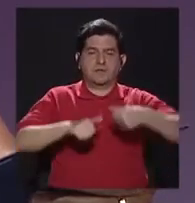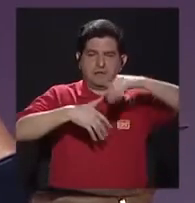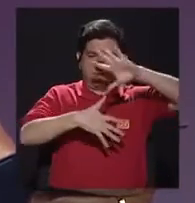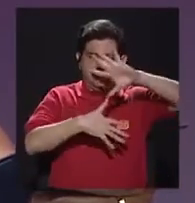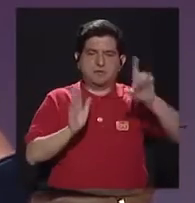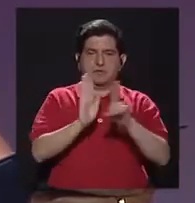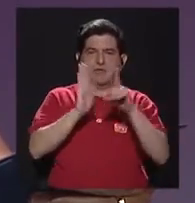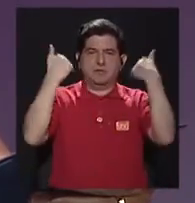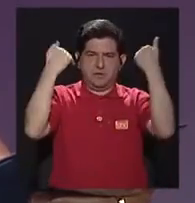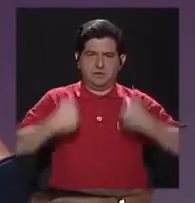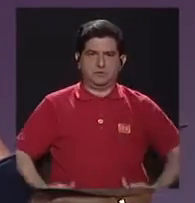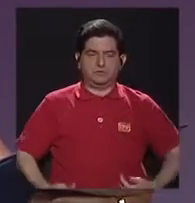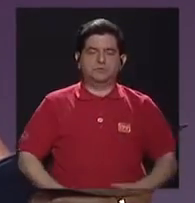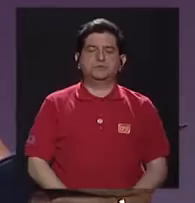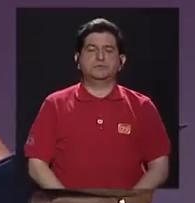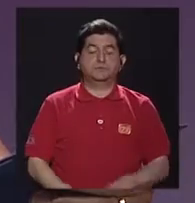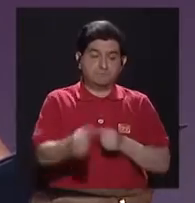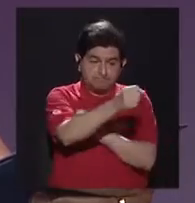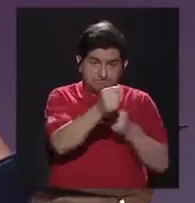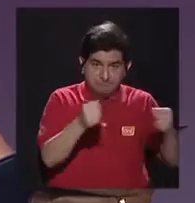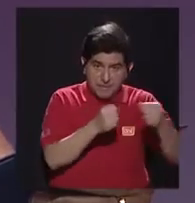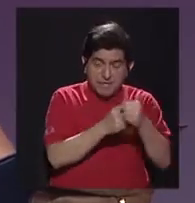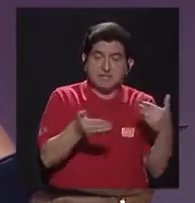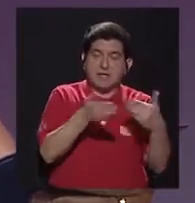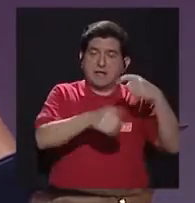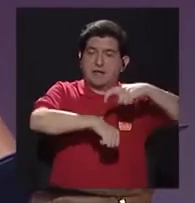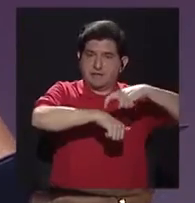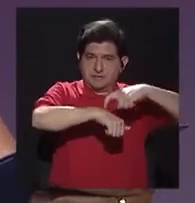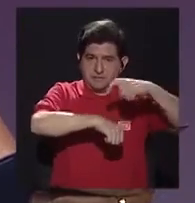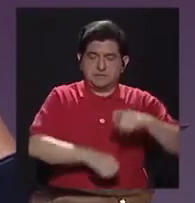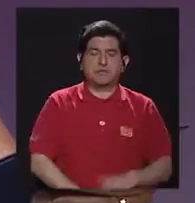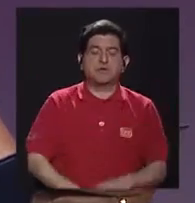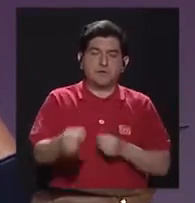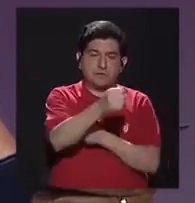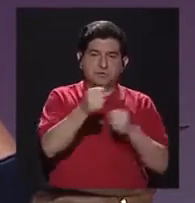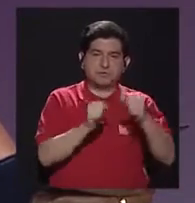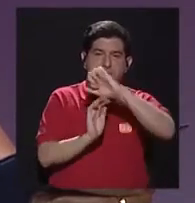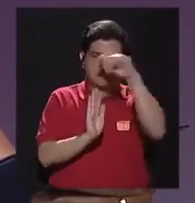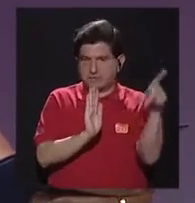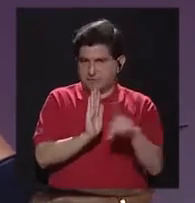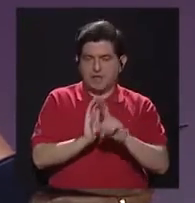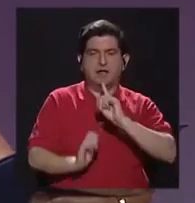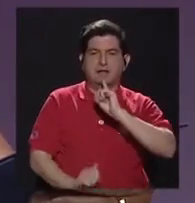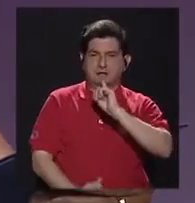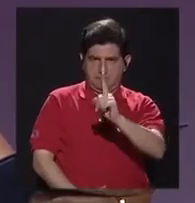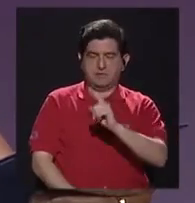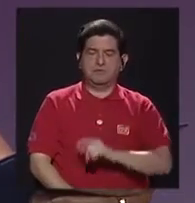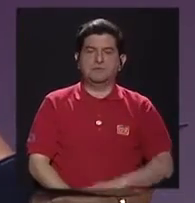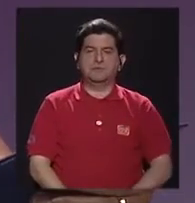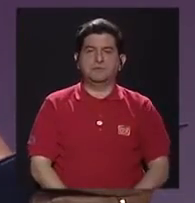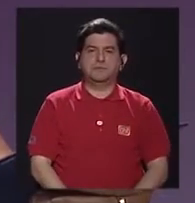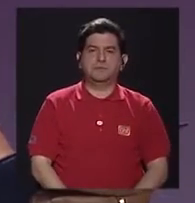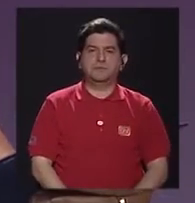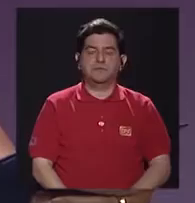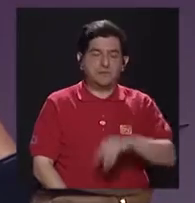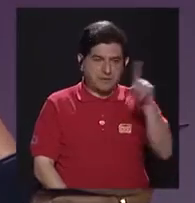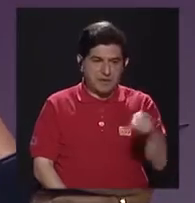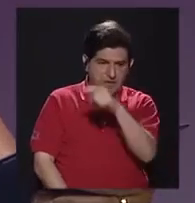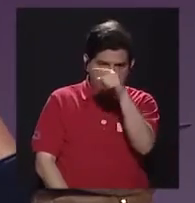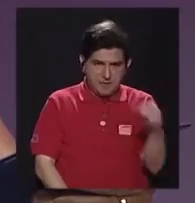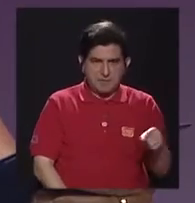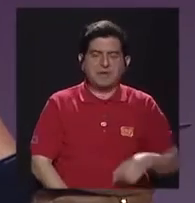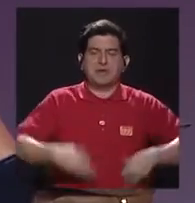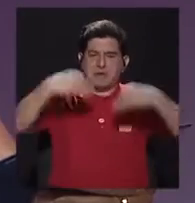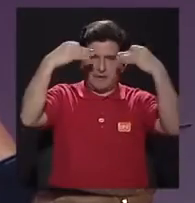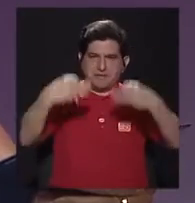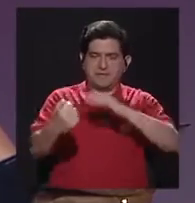Humanos. Recientemente, la Sala Constitucional declaró, más bien derogó el